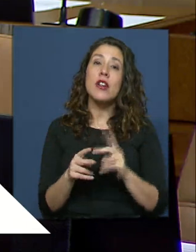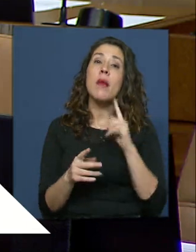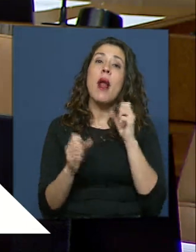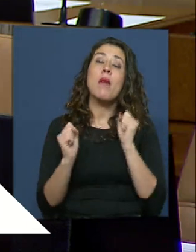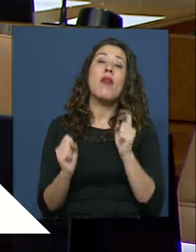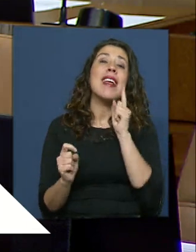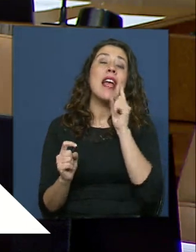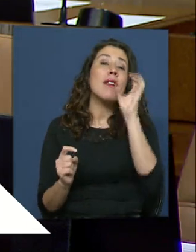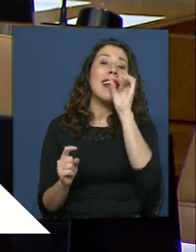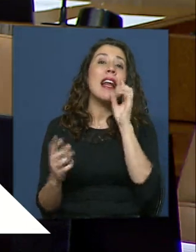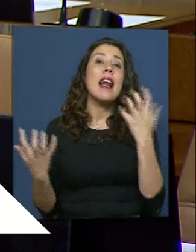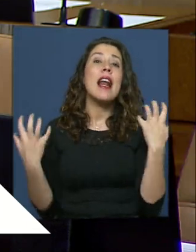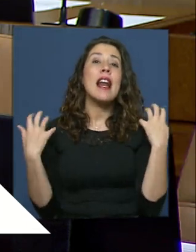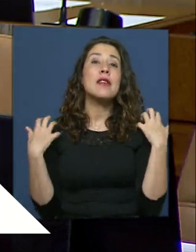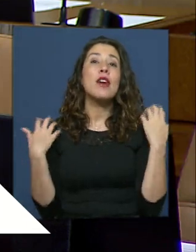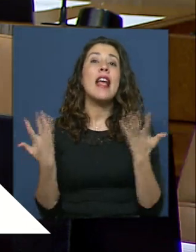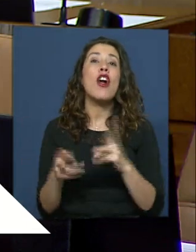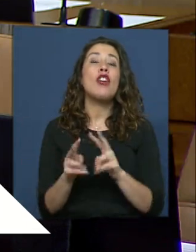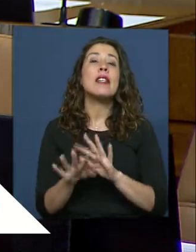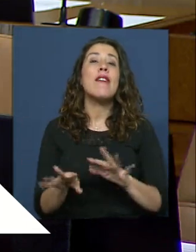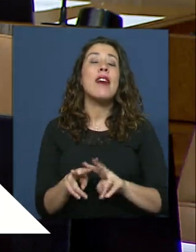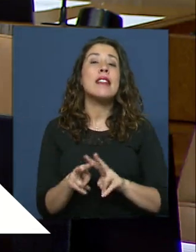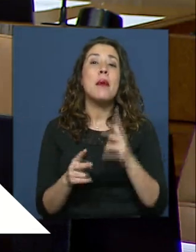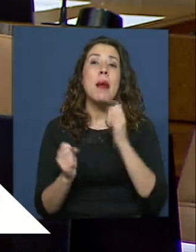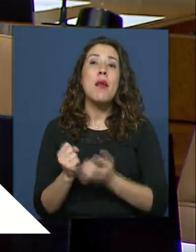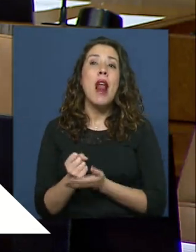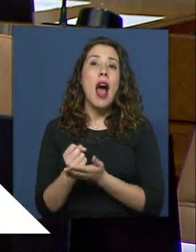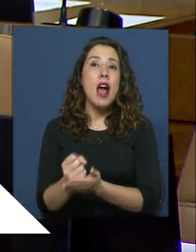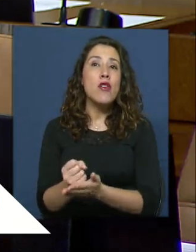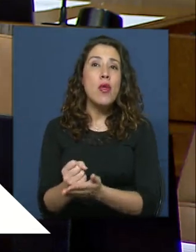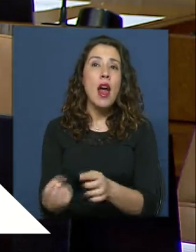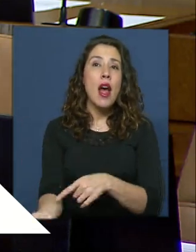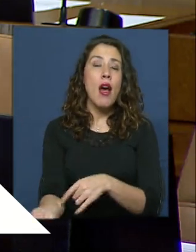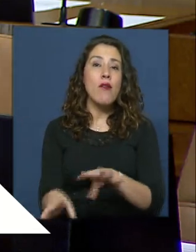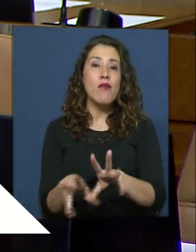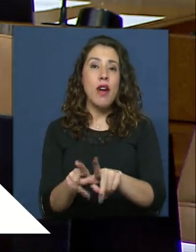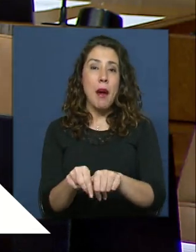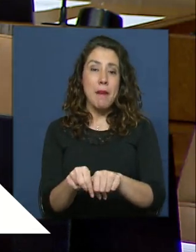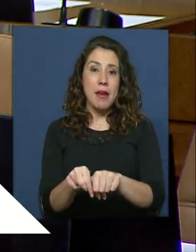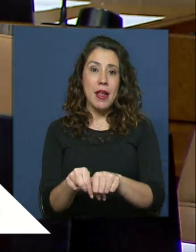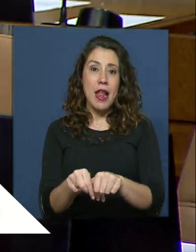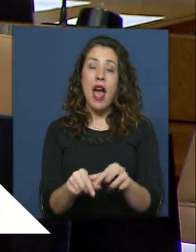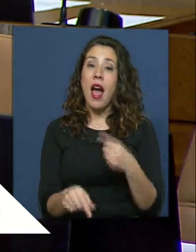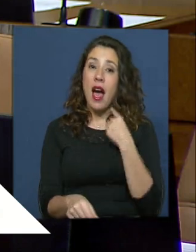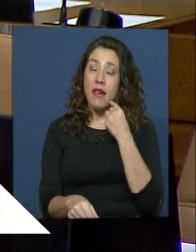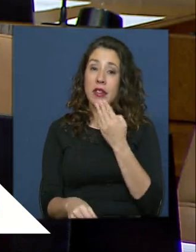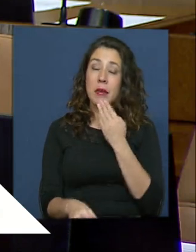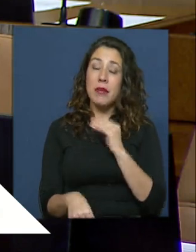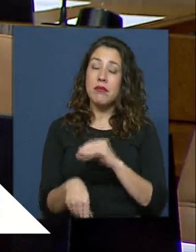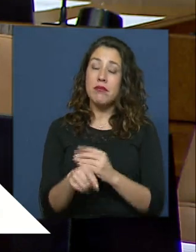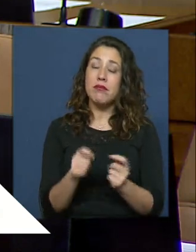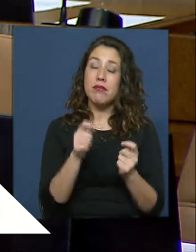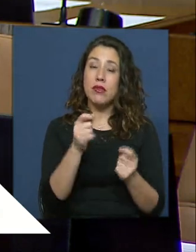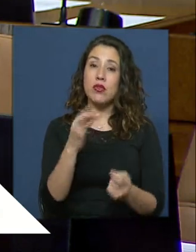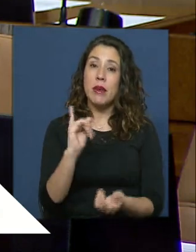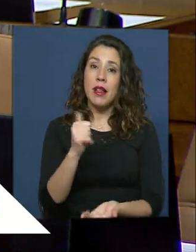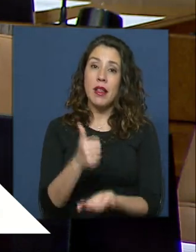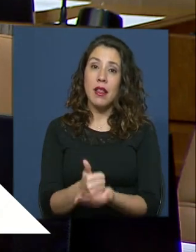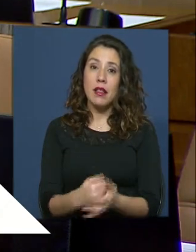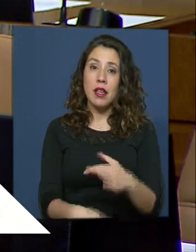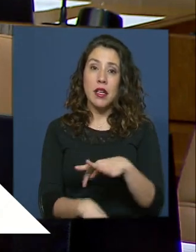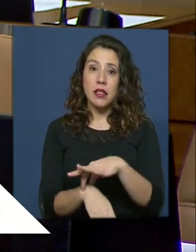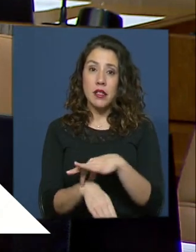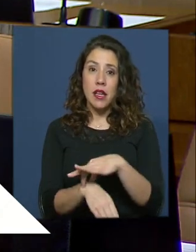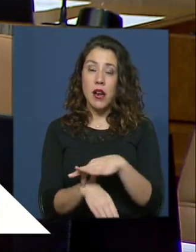eventuales responsabilidades y acciones para ayudar en atención médica a la familia afectada. Y por último, también oficio a la Superintendencia de